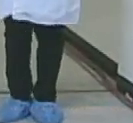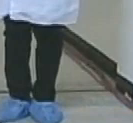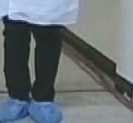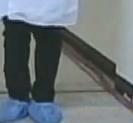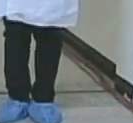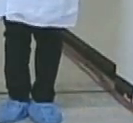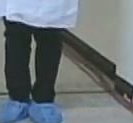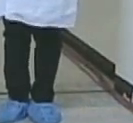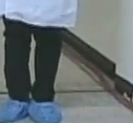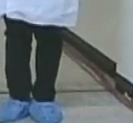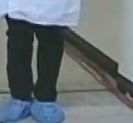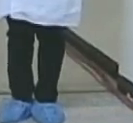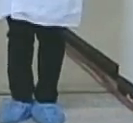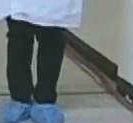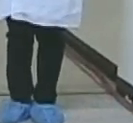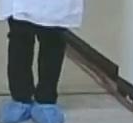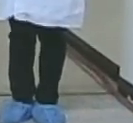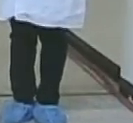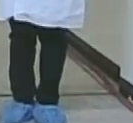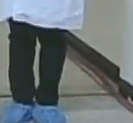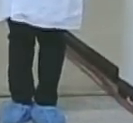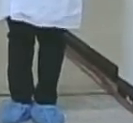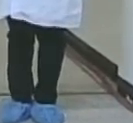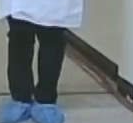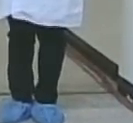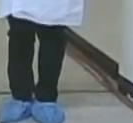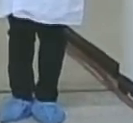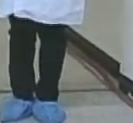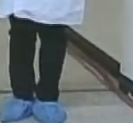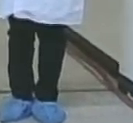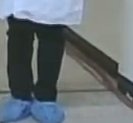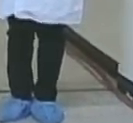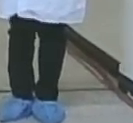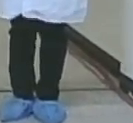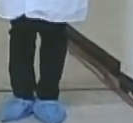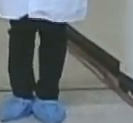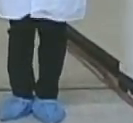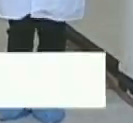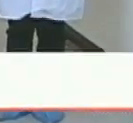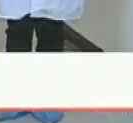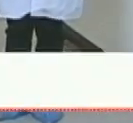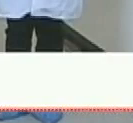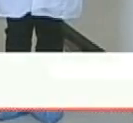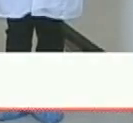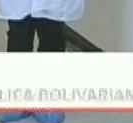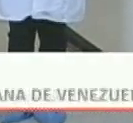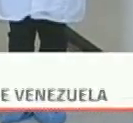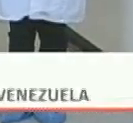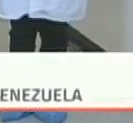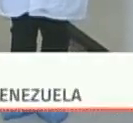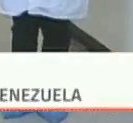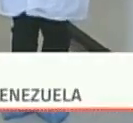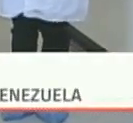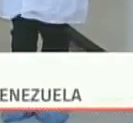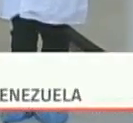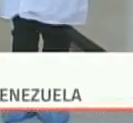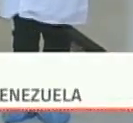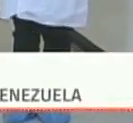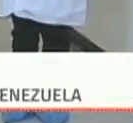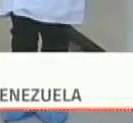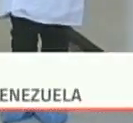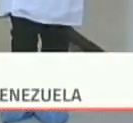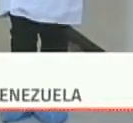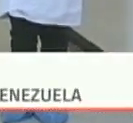salud. Gobierno con la salud. Estamos aquí en Maracaibo. Hoy estuvimos en un acto previo con